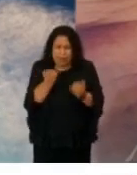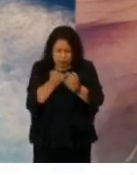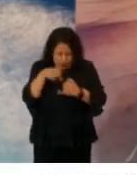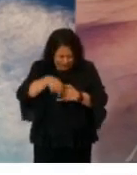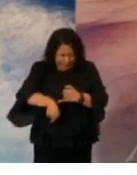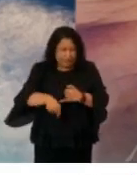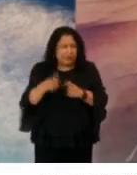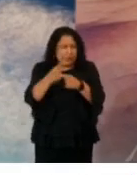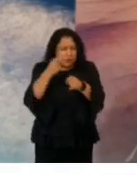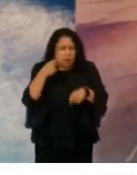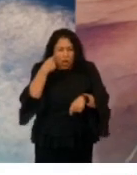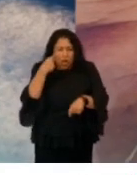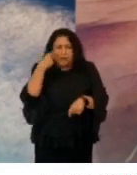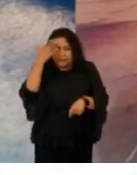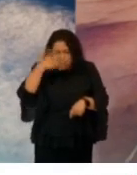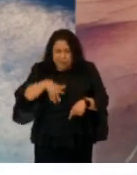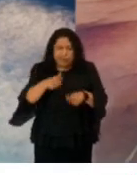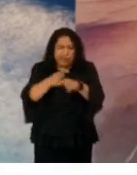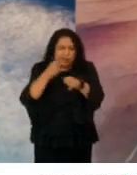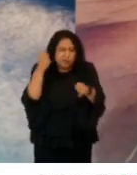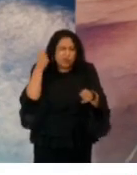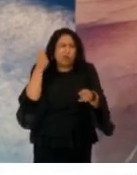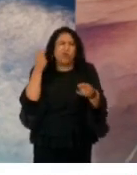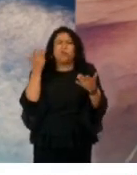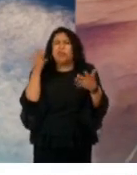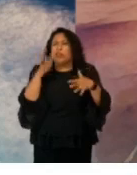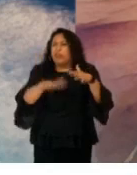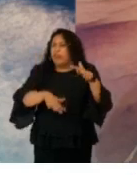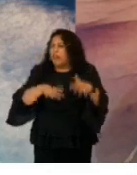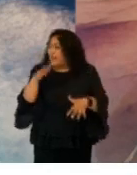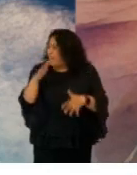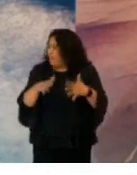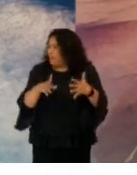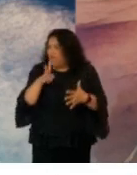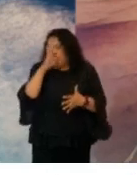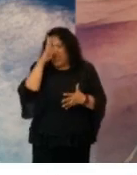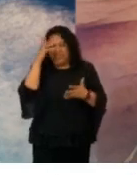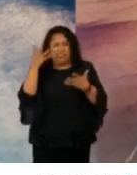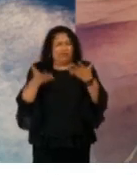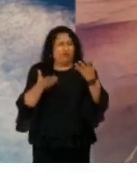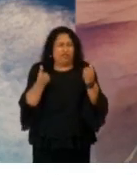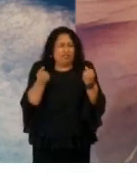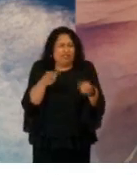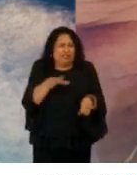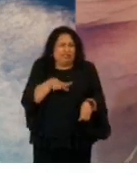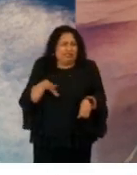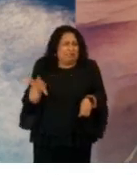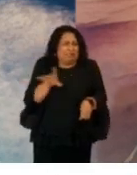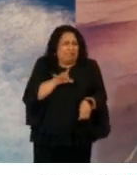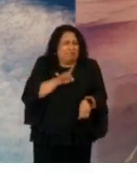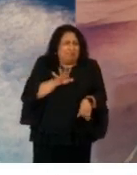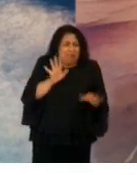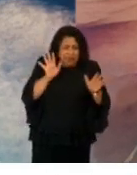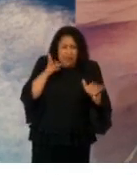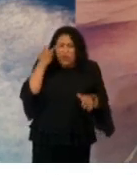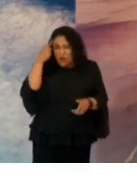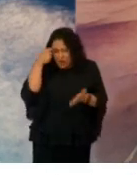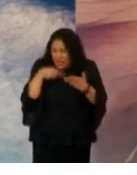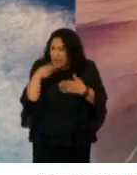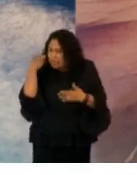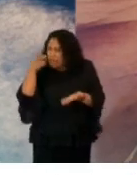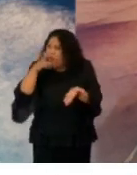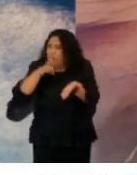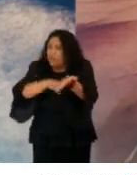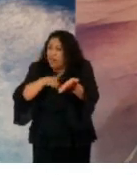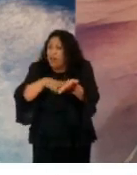aquí. Constantemente, el transporte público algunas veces hay un nivel de violencia gigantesco. Entonces, a eso me refiero cuando yo creo que el